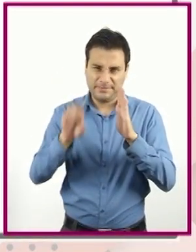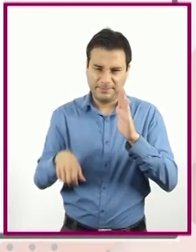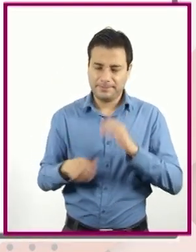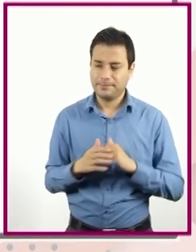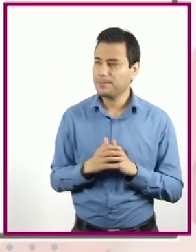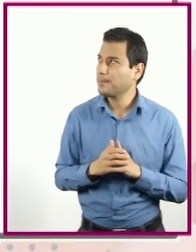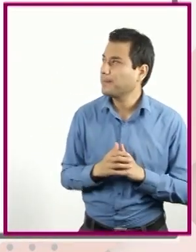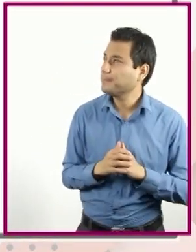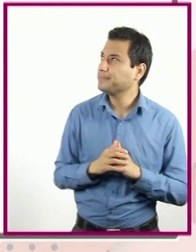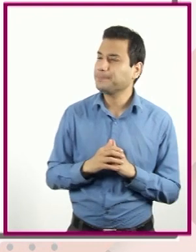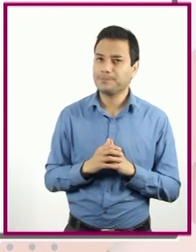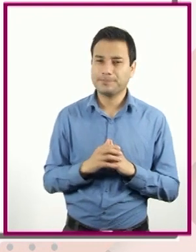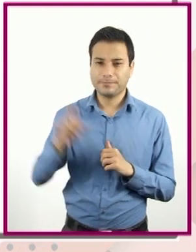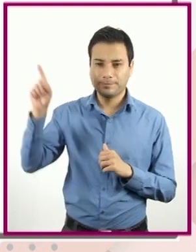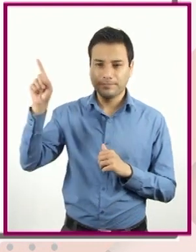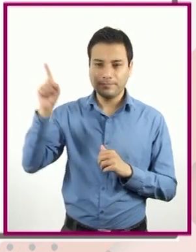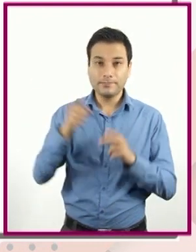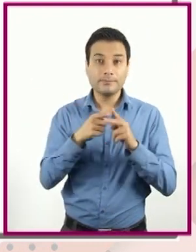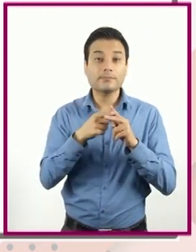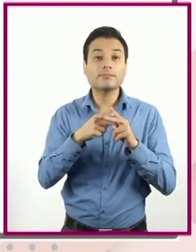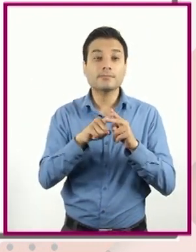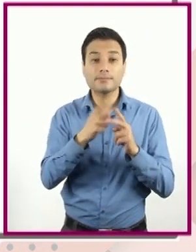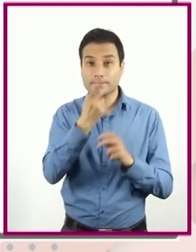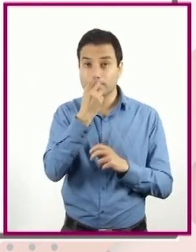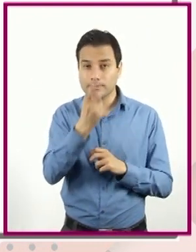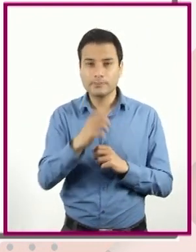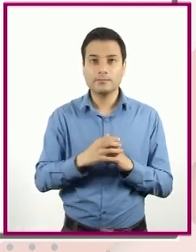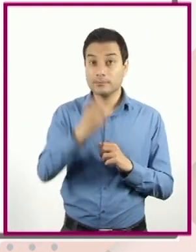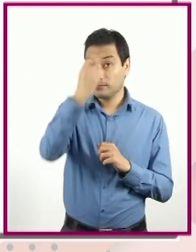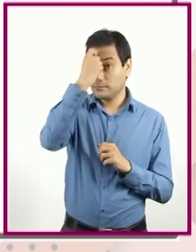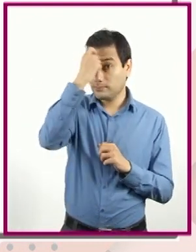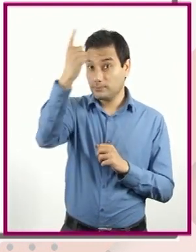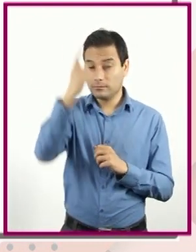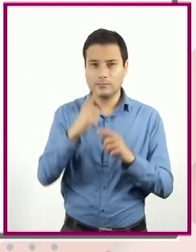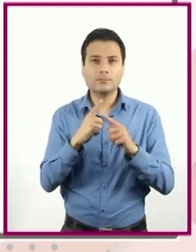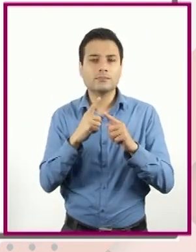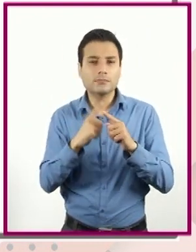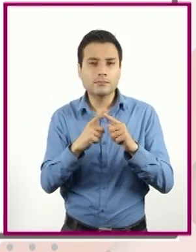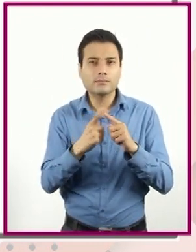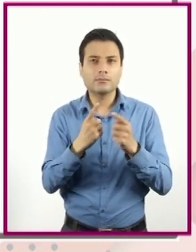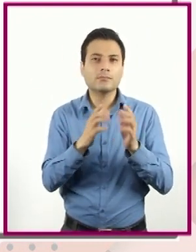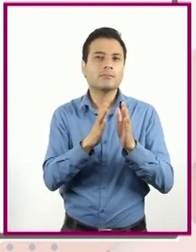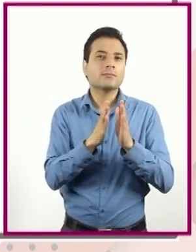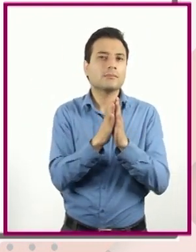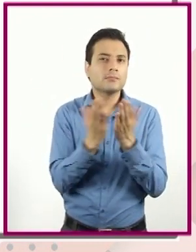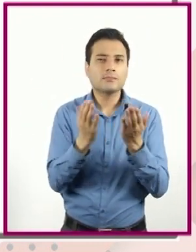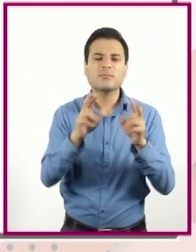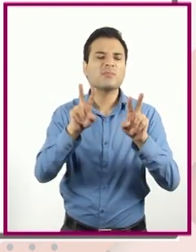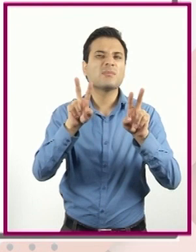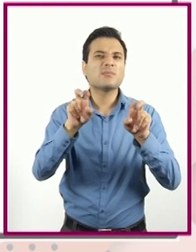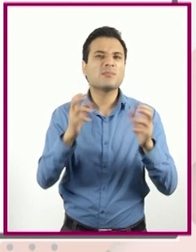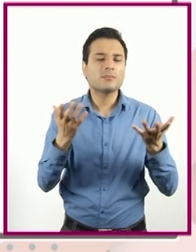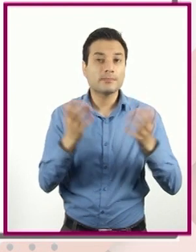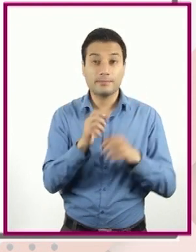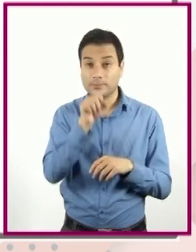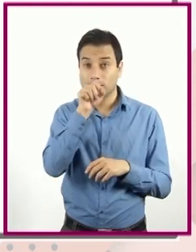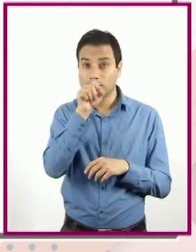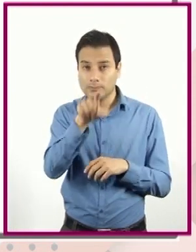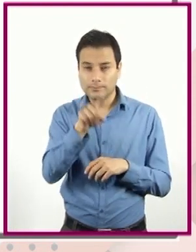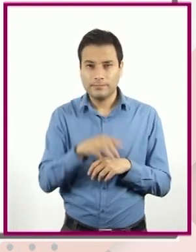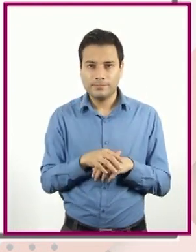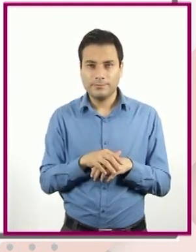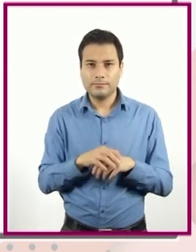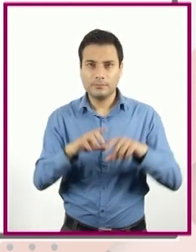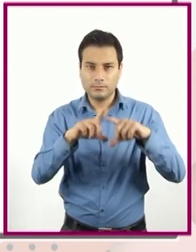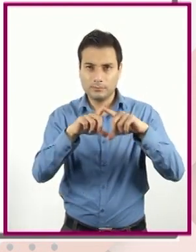ficha pueden observar que al inicio se menciona el autor y título del texto consultado, además del tipo y número de